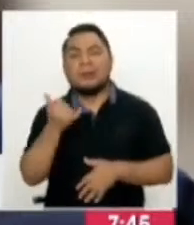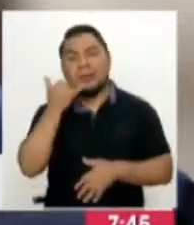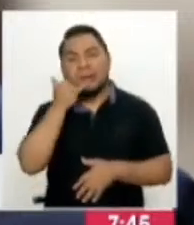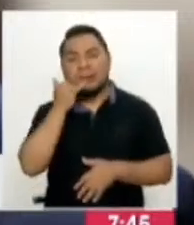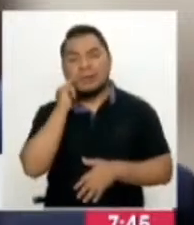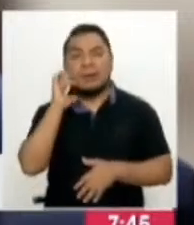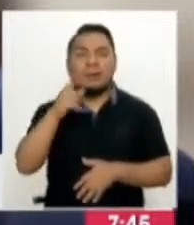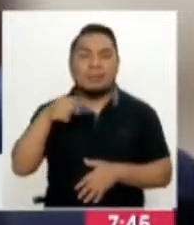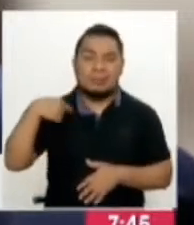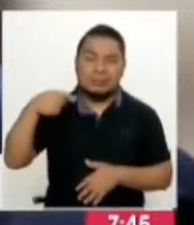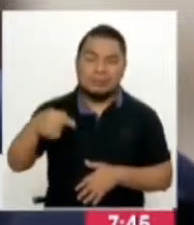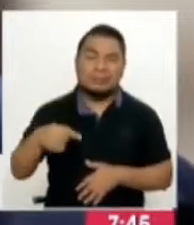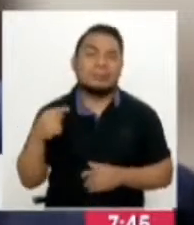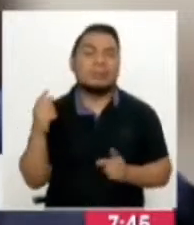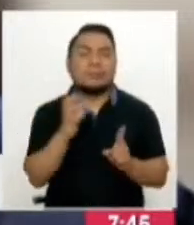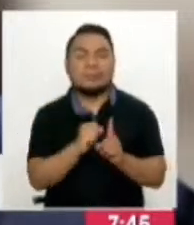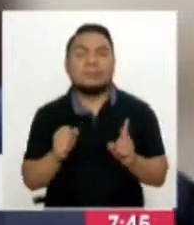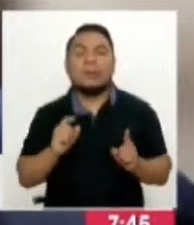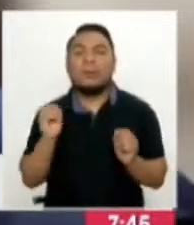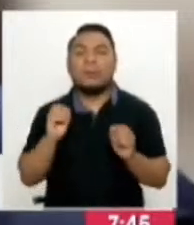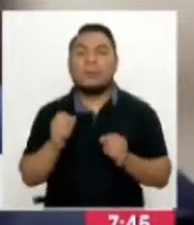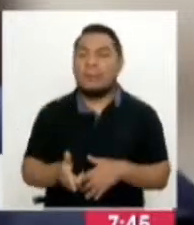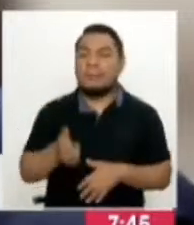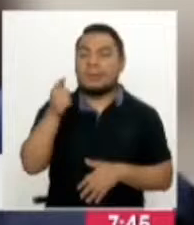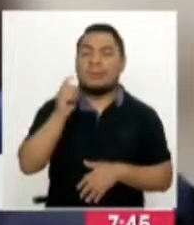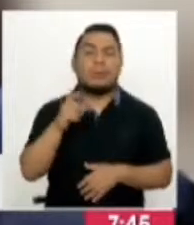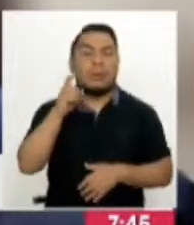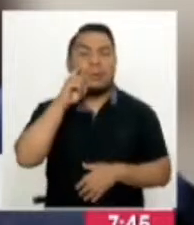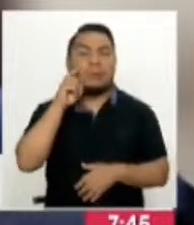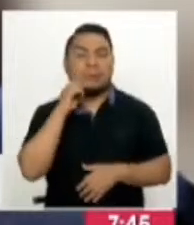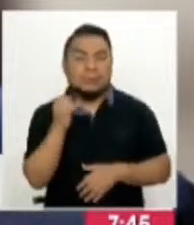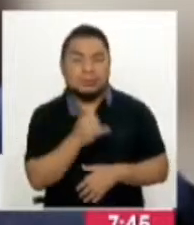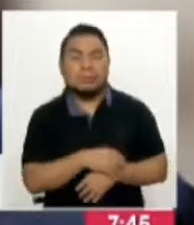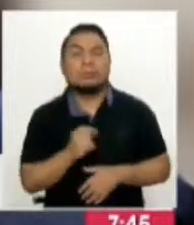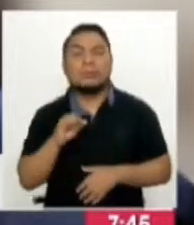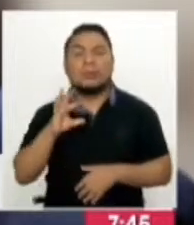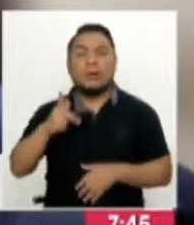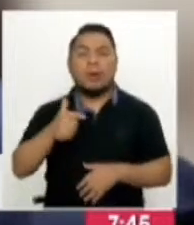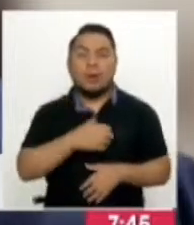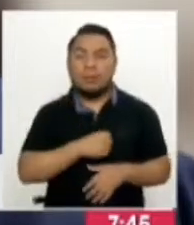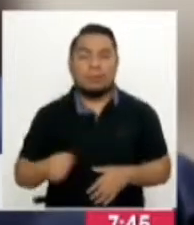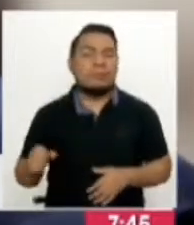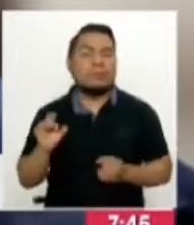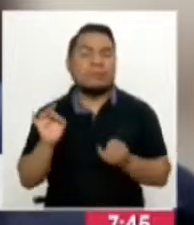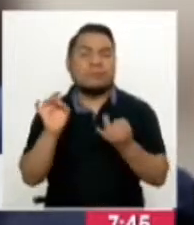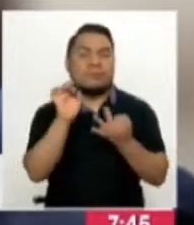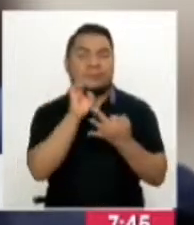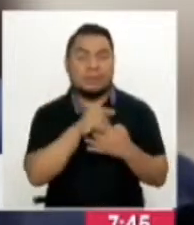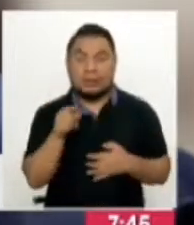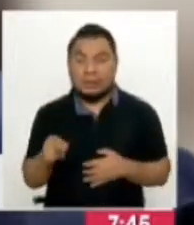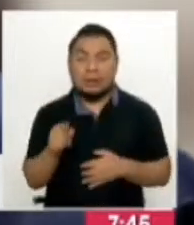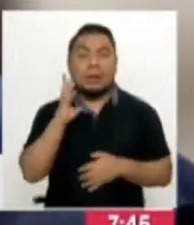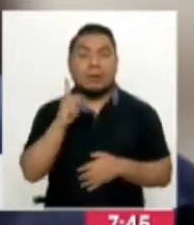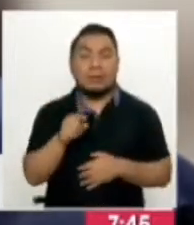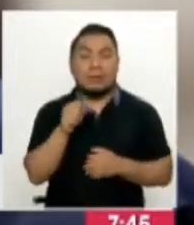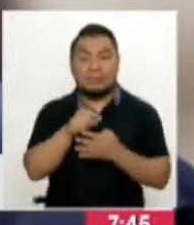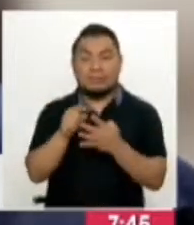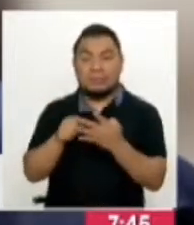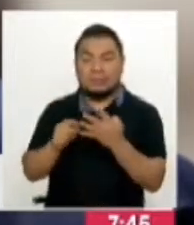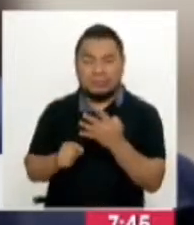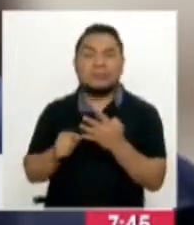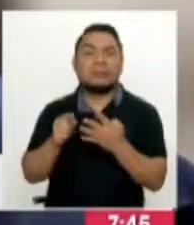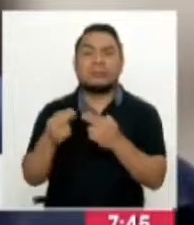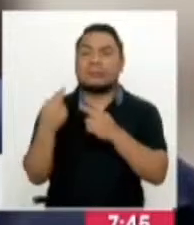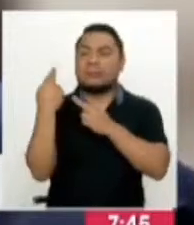día a día se dan en las ciudades, homicidios, por ejemplo, violaciones sexuales, hurtos, robos agravados. Esos delitos son